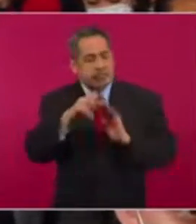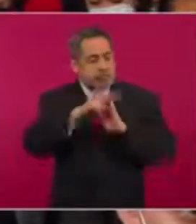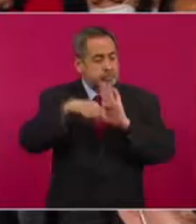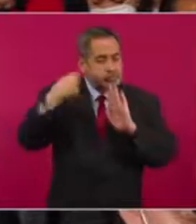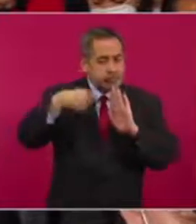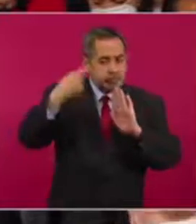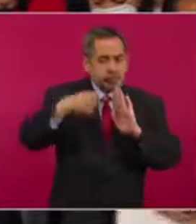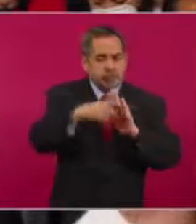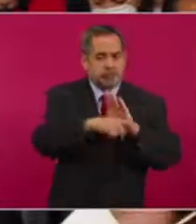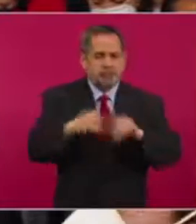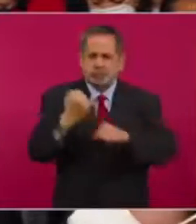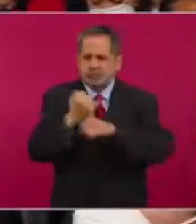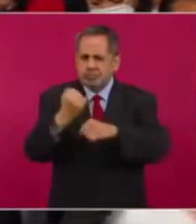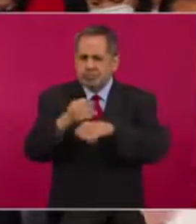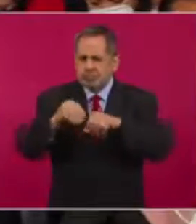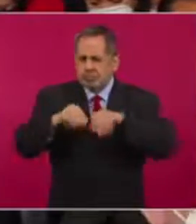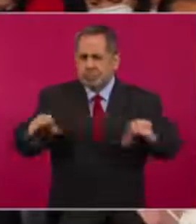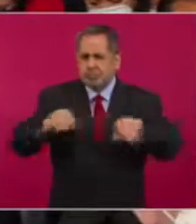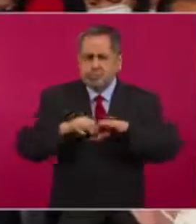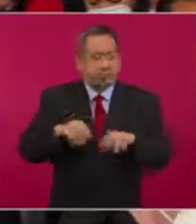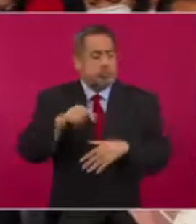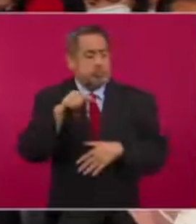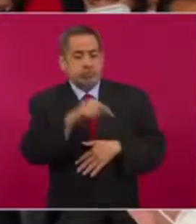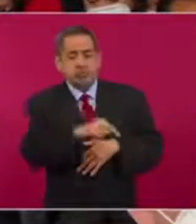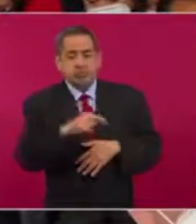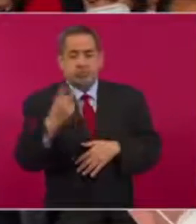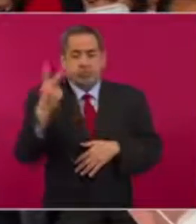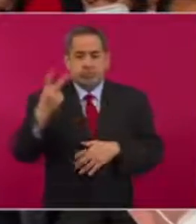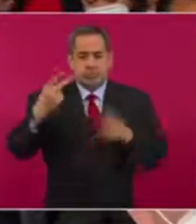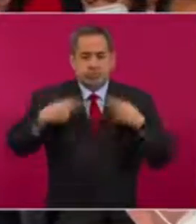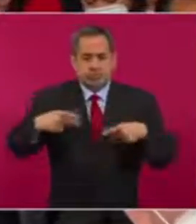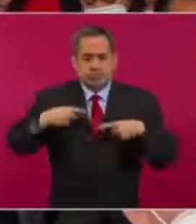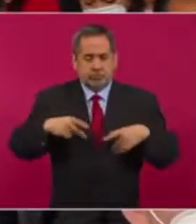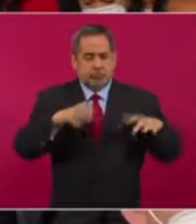pues ha circulado en las redes sociales respecto a la hazaña de dos artistas